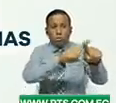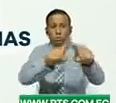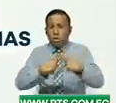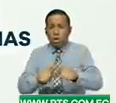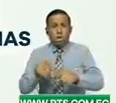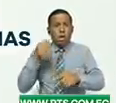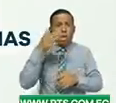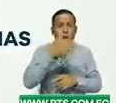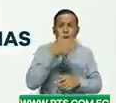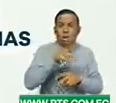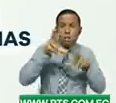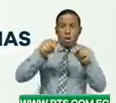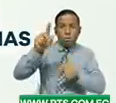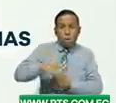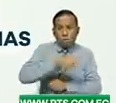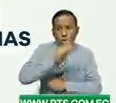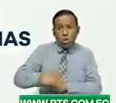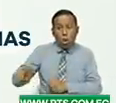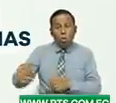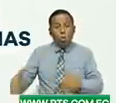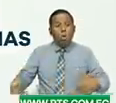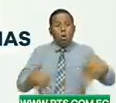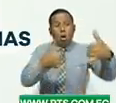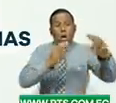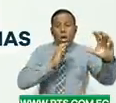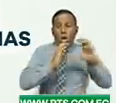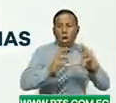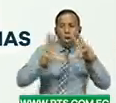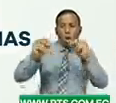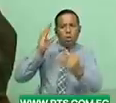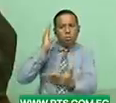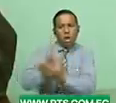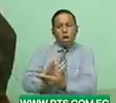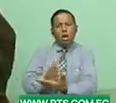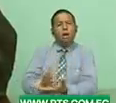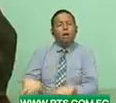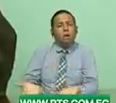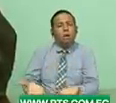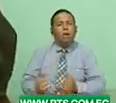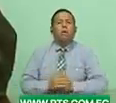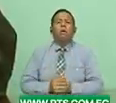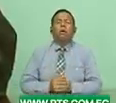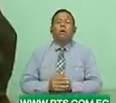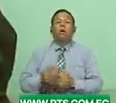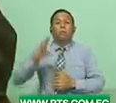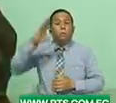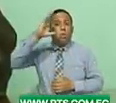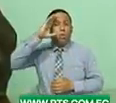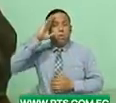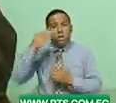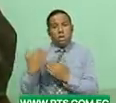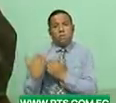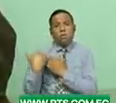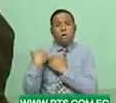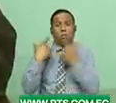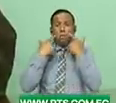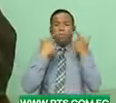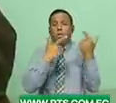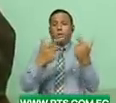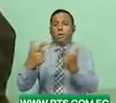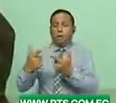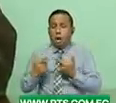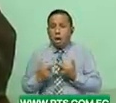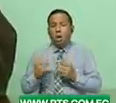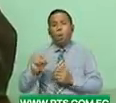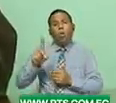comunicarse con personas que la autoridad señale. Esta vigilancia es por parte de la Policía Nacional, de la DINAPEN y en otras ocasiones de